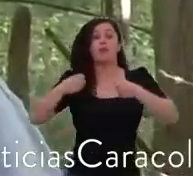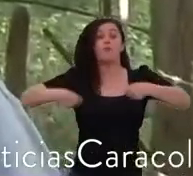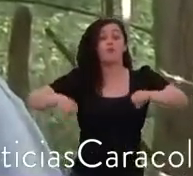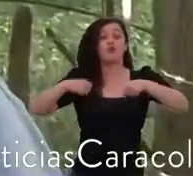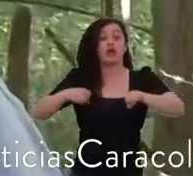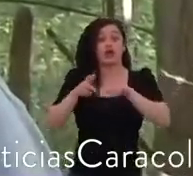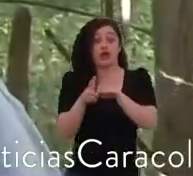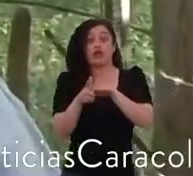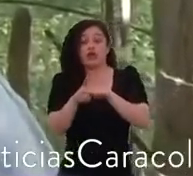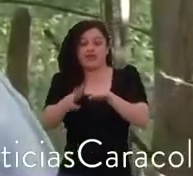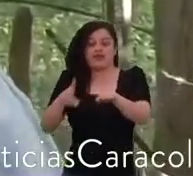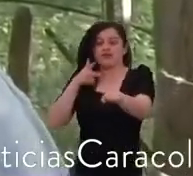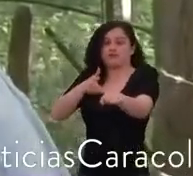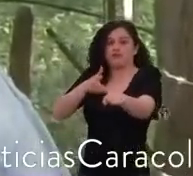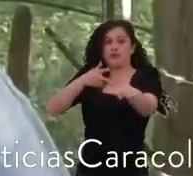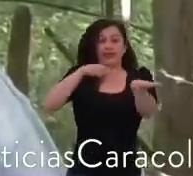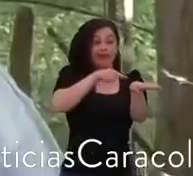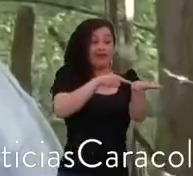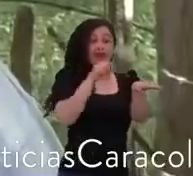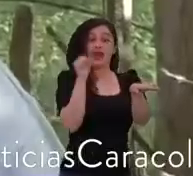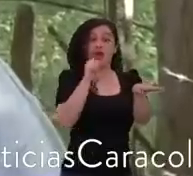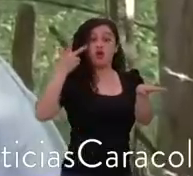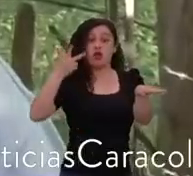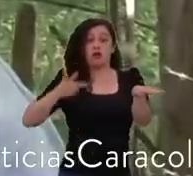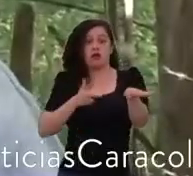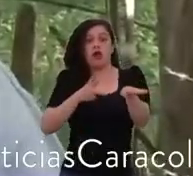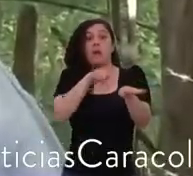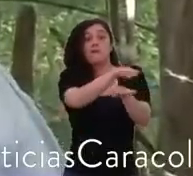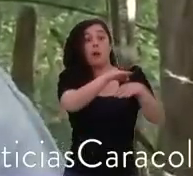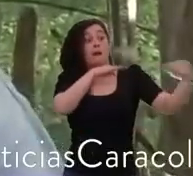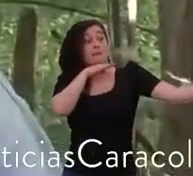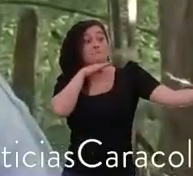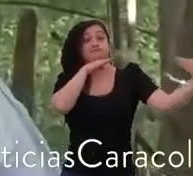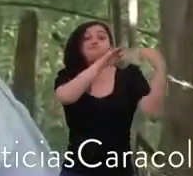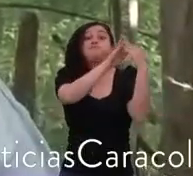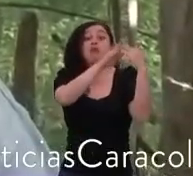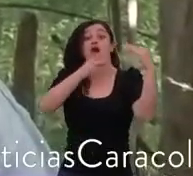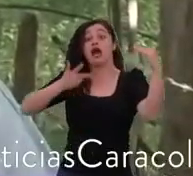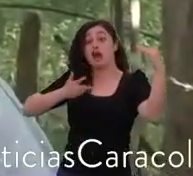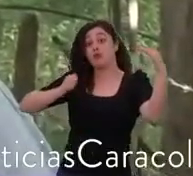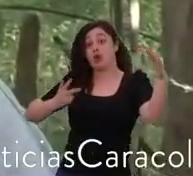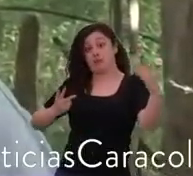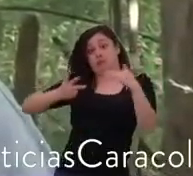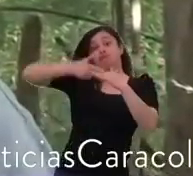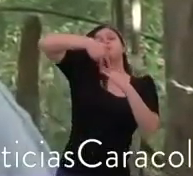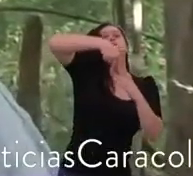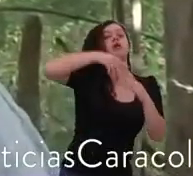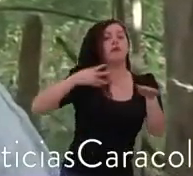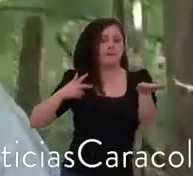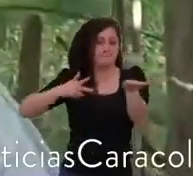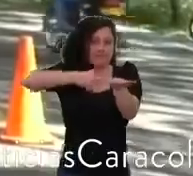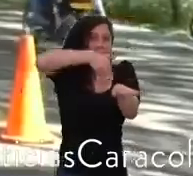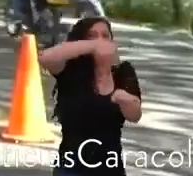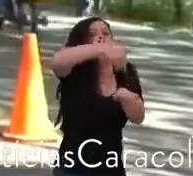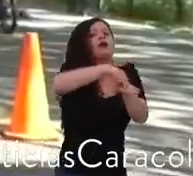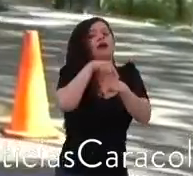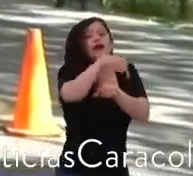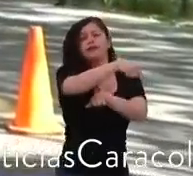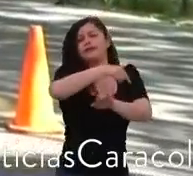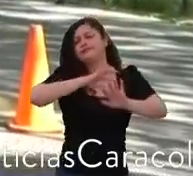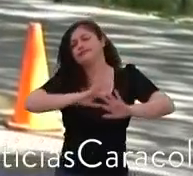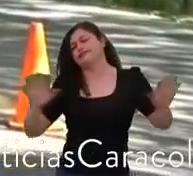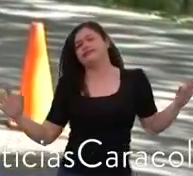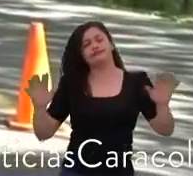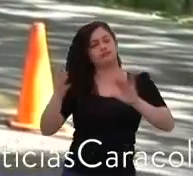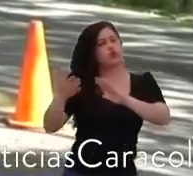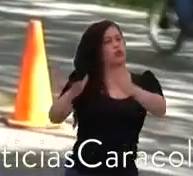trasera al camión. Los ocupantes de la ambulancia, pues, todos fallecieron en el instante. La